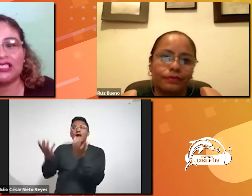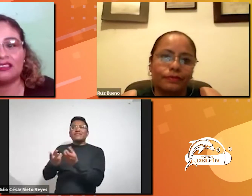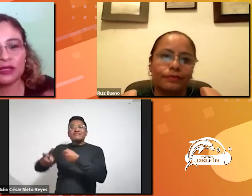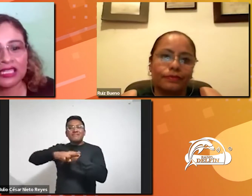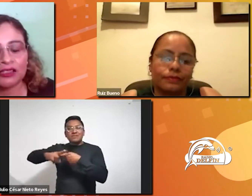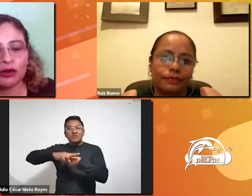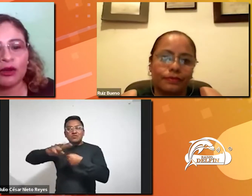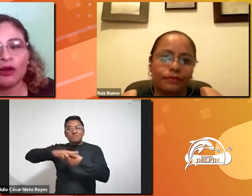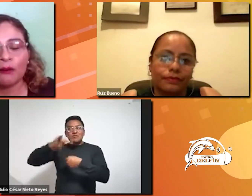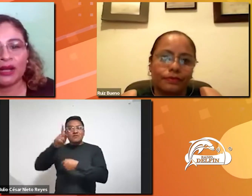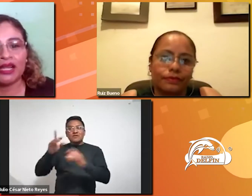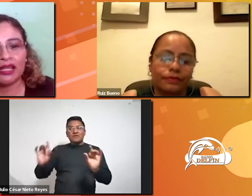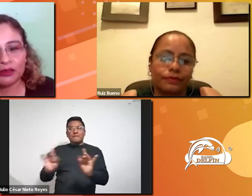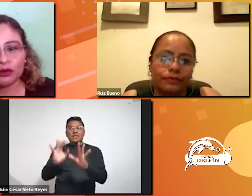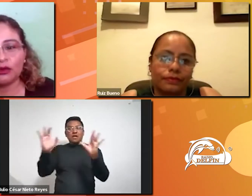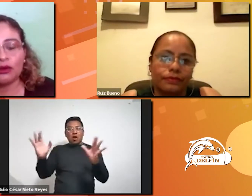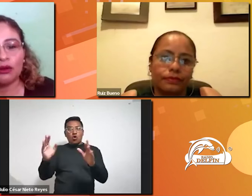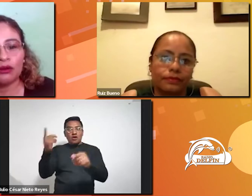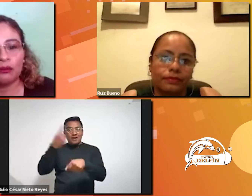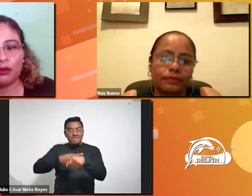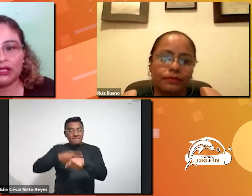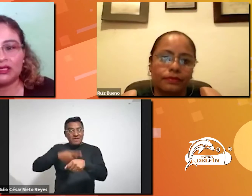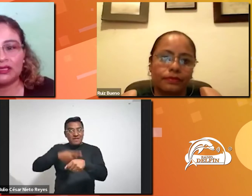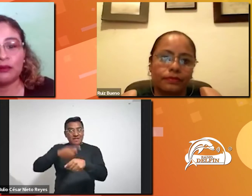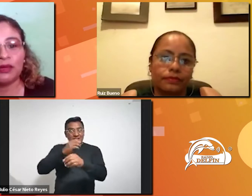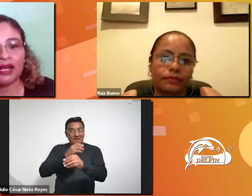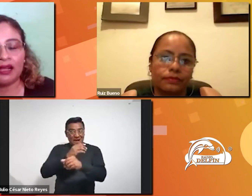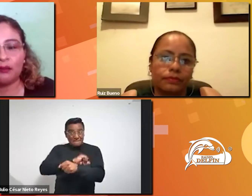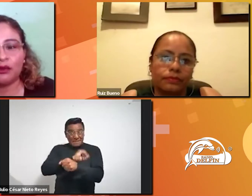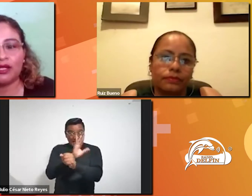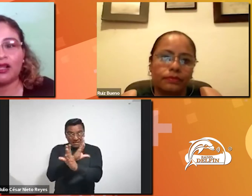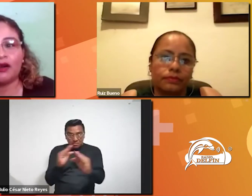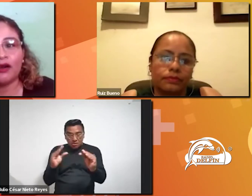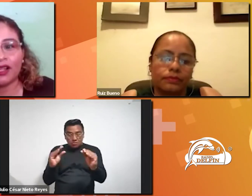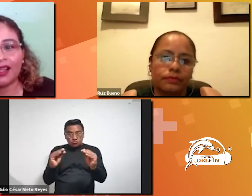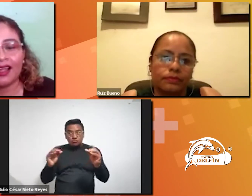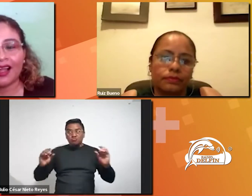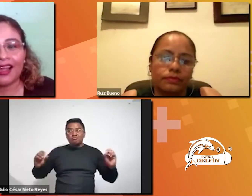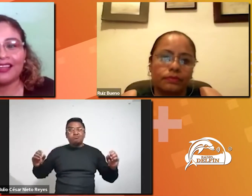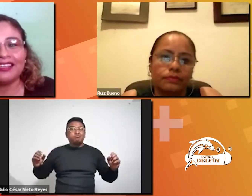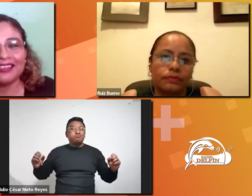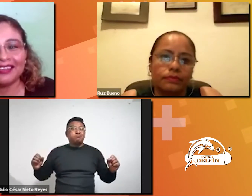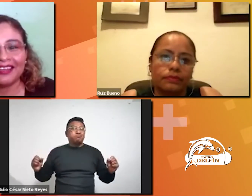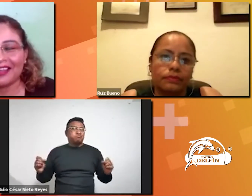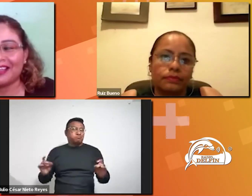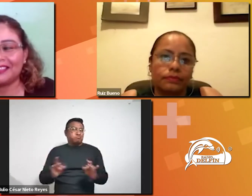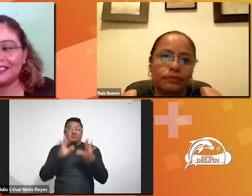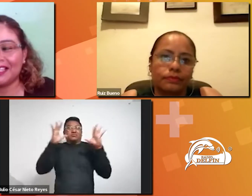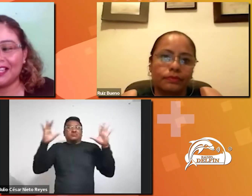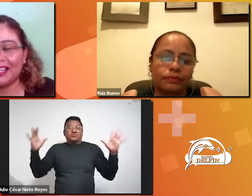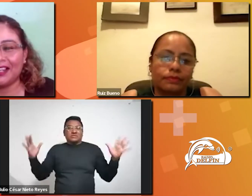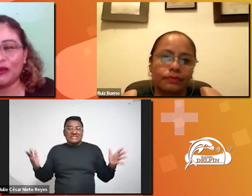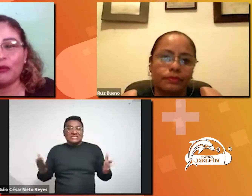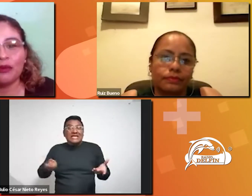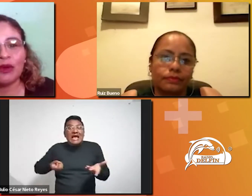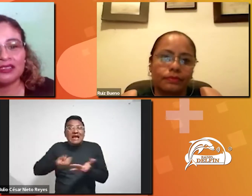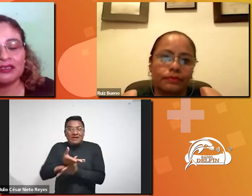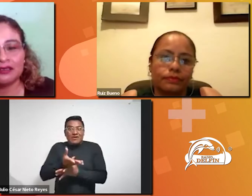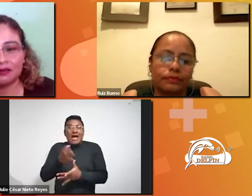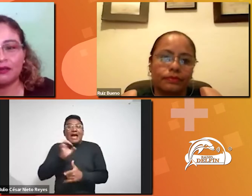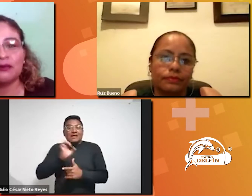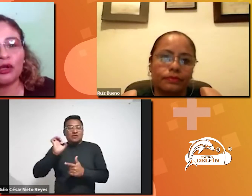¿no? Entonces eso estalló para que todo, pues, se viera, porque creo que ahí